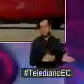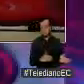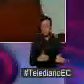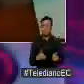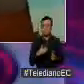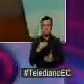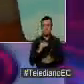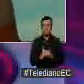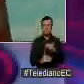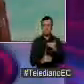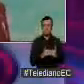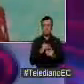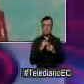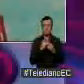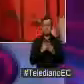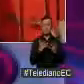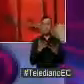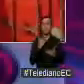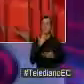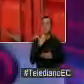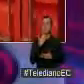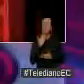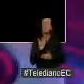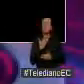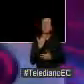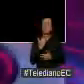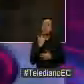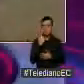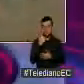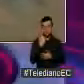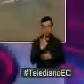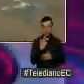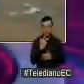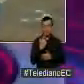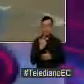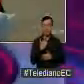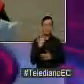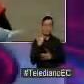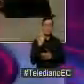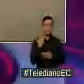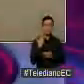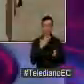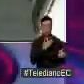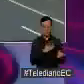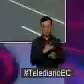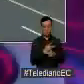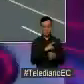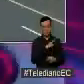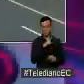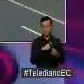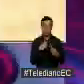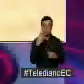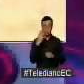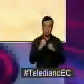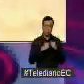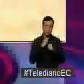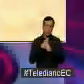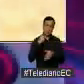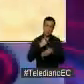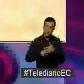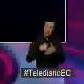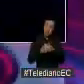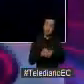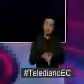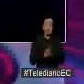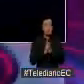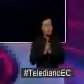algunos pasos que se dieron para ello que fueron lamentables. Daniel. Desde entonces el sector productivo ha estado 14 años insistiendo en la